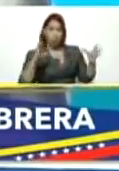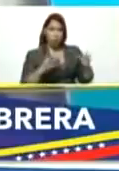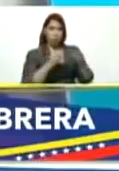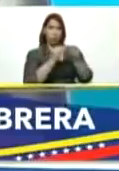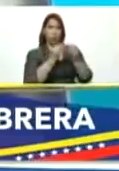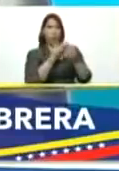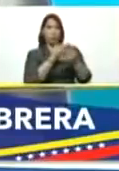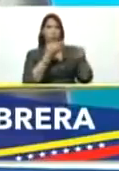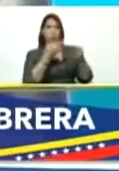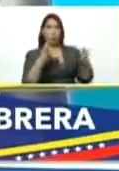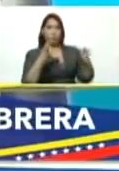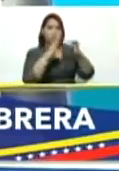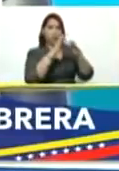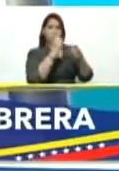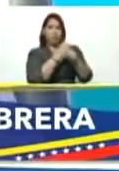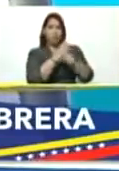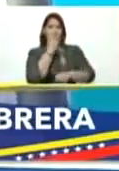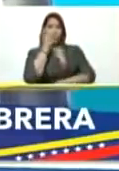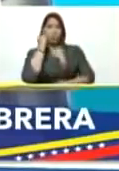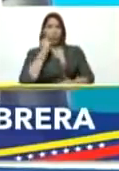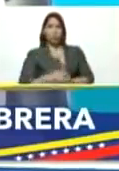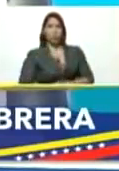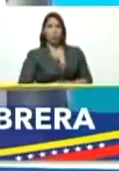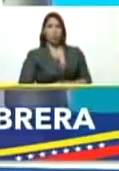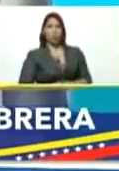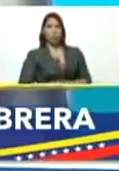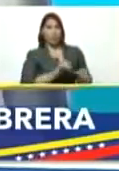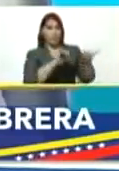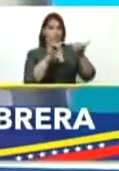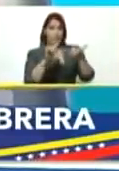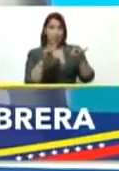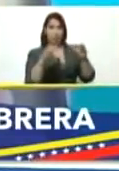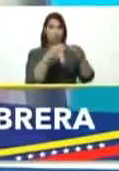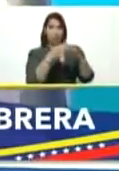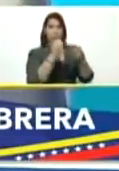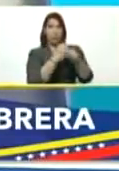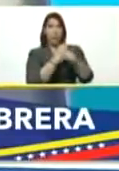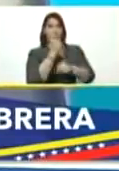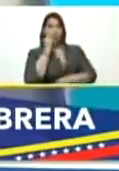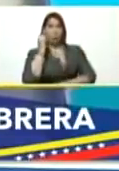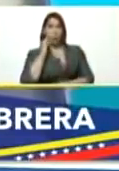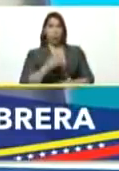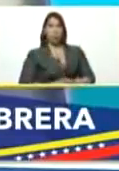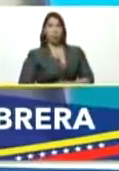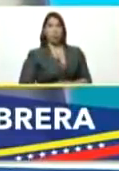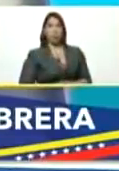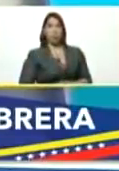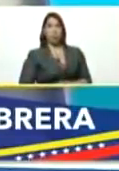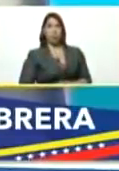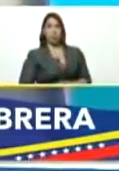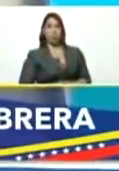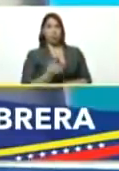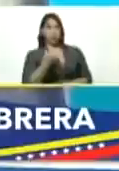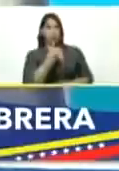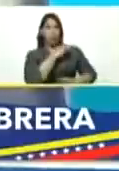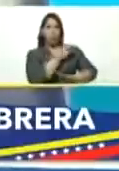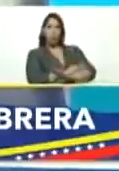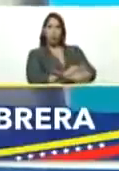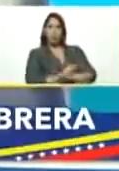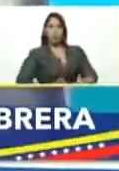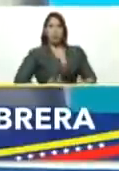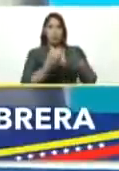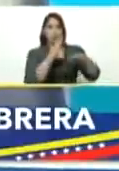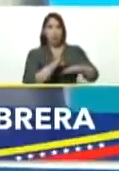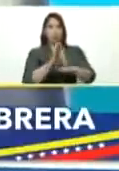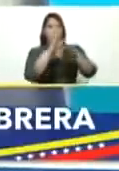correcta en la unión de los trabajadores son los trabajadores colectivamente son los trabajadores en su conjunto como una sola fuerza dándole